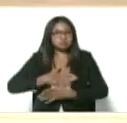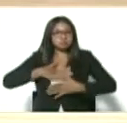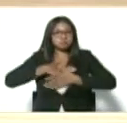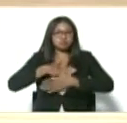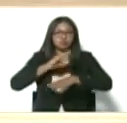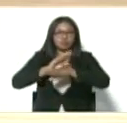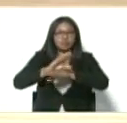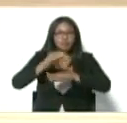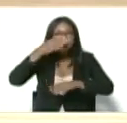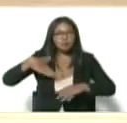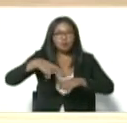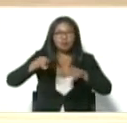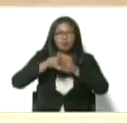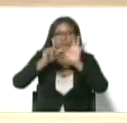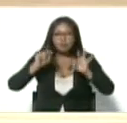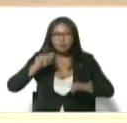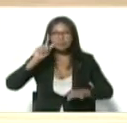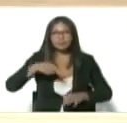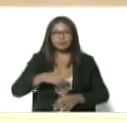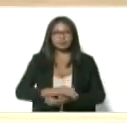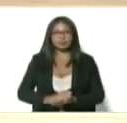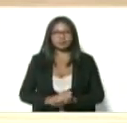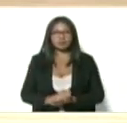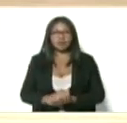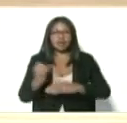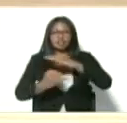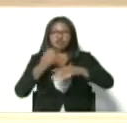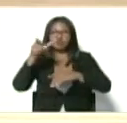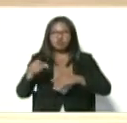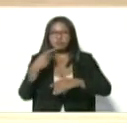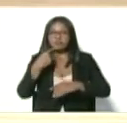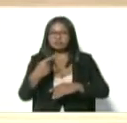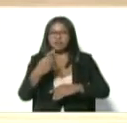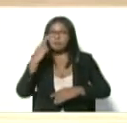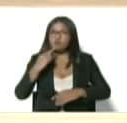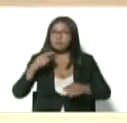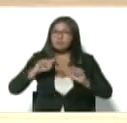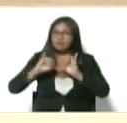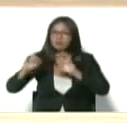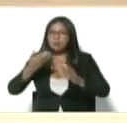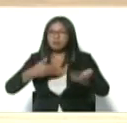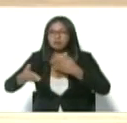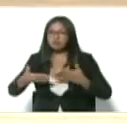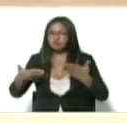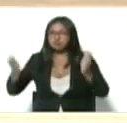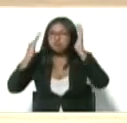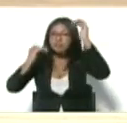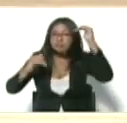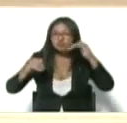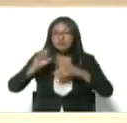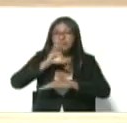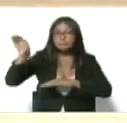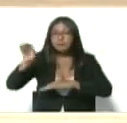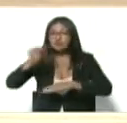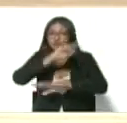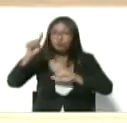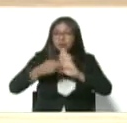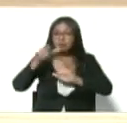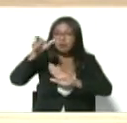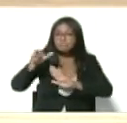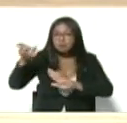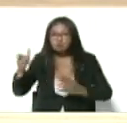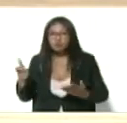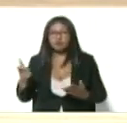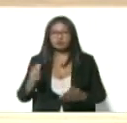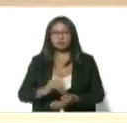protección al pueblo las instituciones como decía bolívar al servicio de la patria de la nación del ciudadano y de la